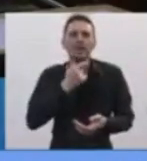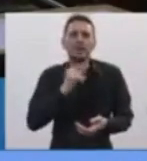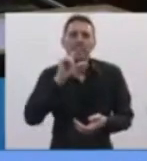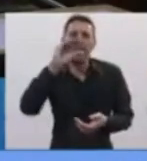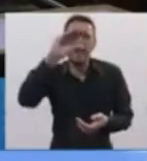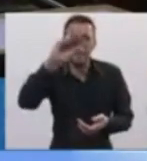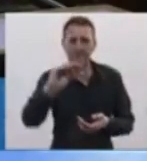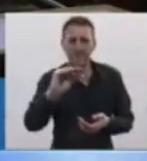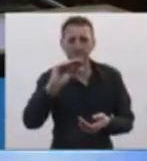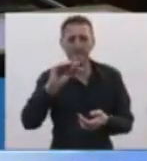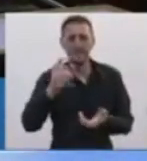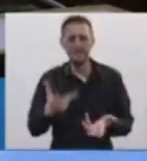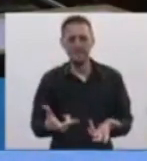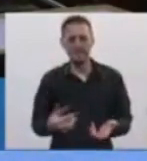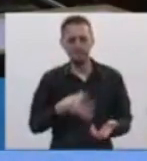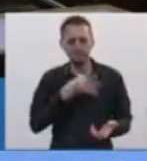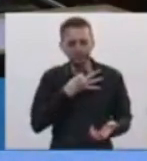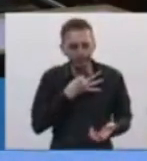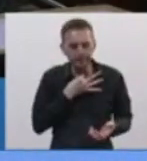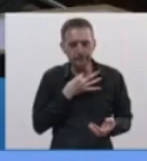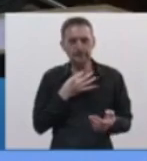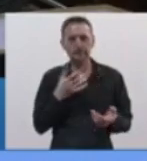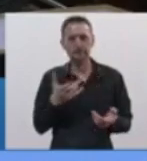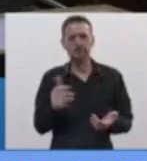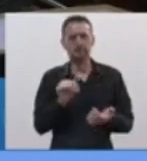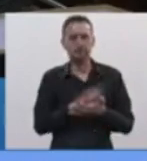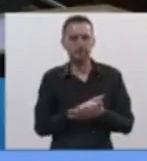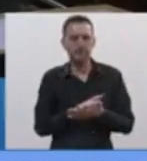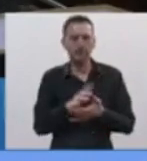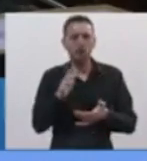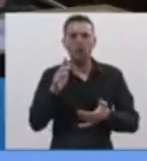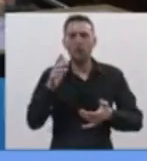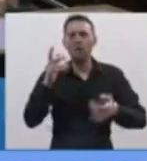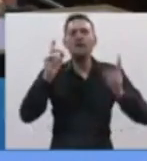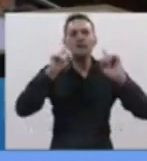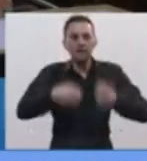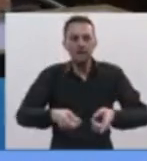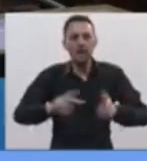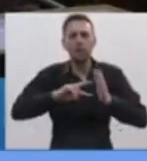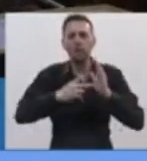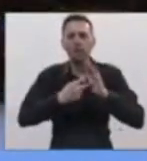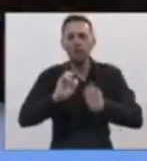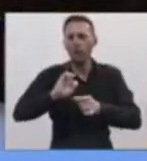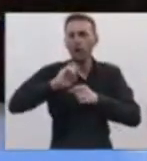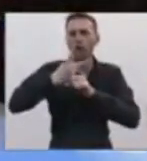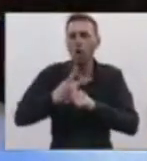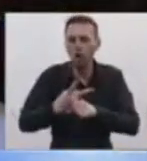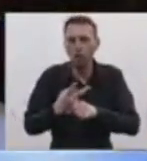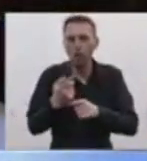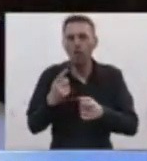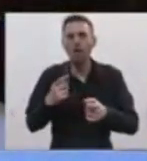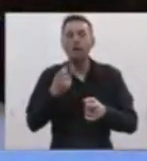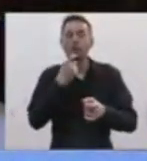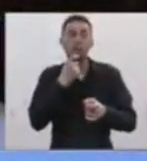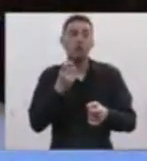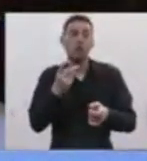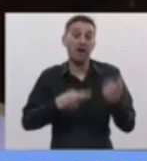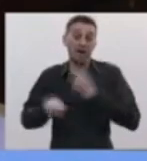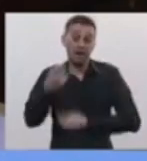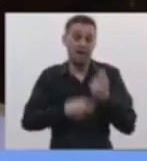muchas veces con estas cuestiones y con la discrecionalidad doble para para mí también hay cuando analizamos el fondo especial del tabaco